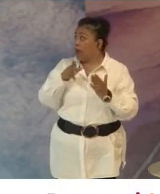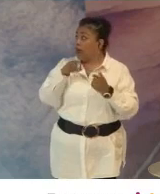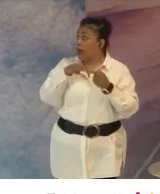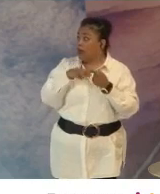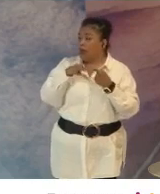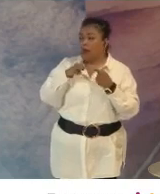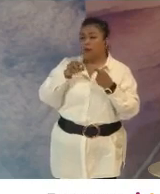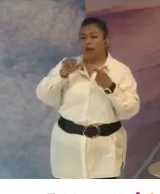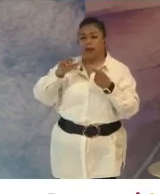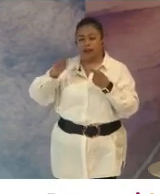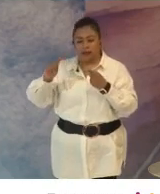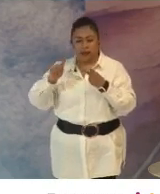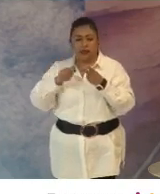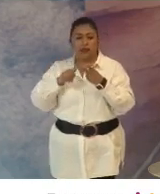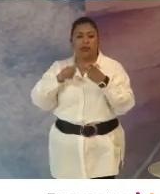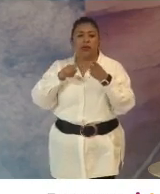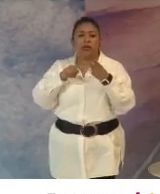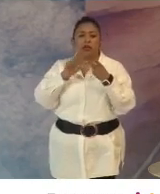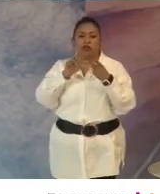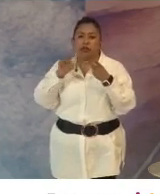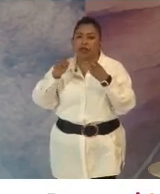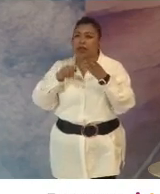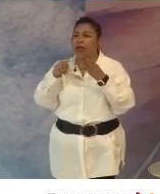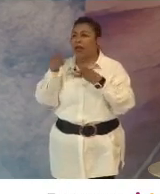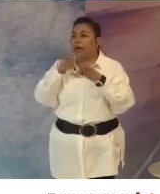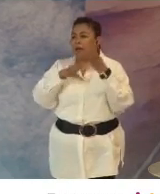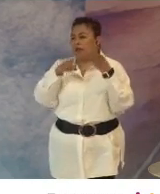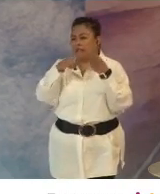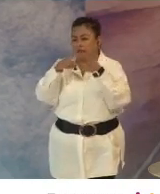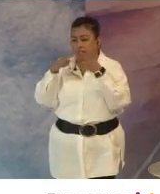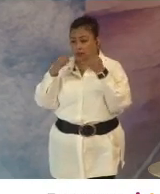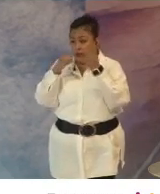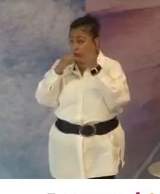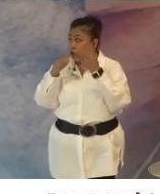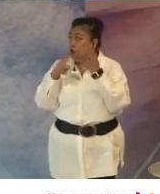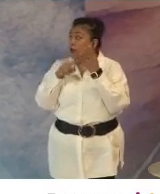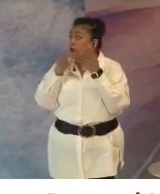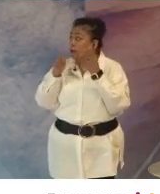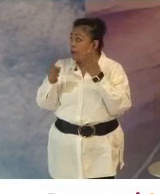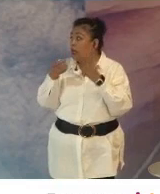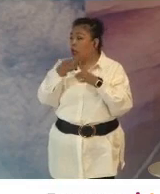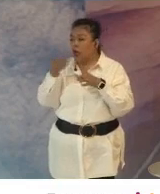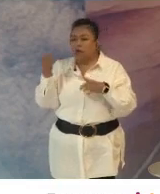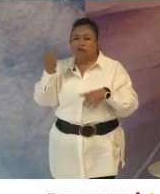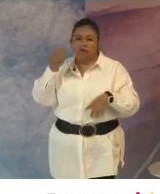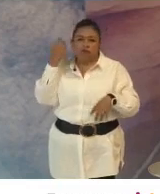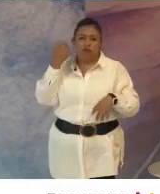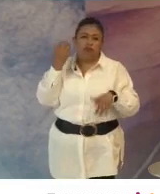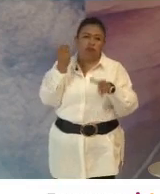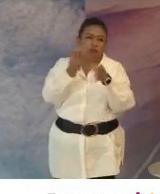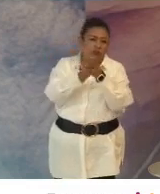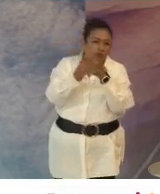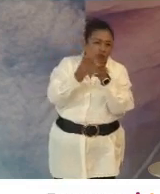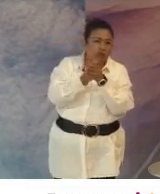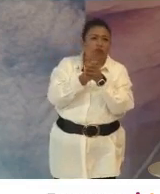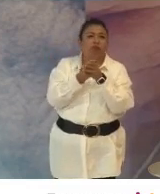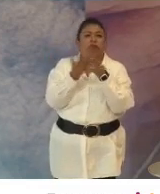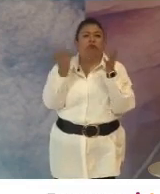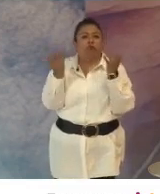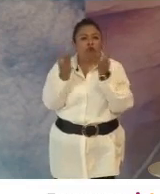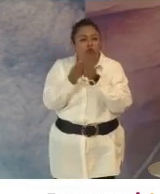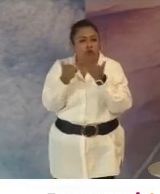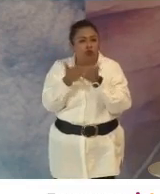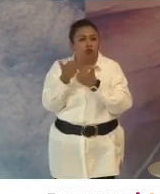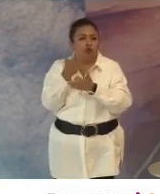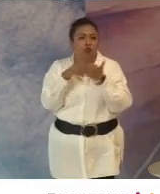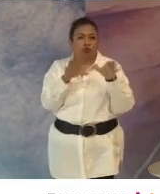MIT, en MIT X U Lab, en el Presencing Institute, y también organizando cátedras y clases, colaborando